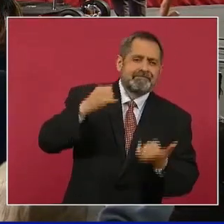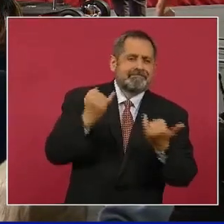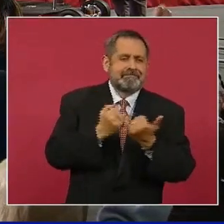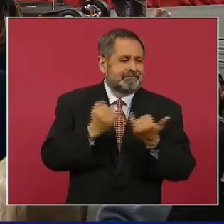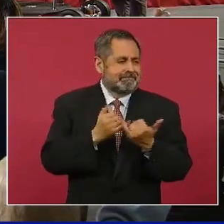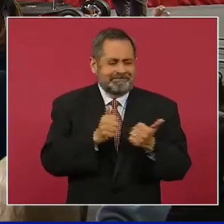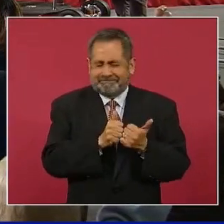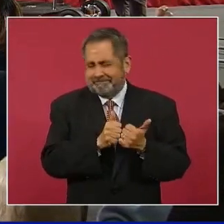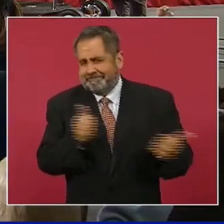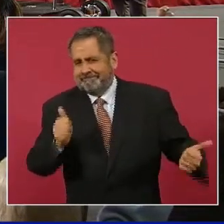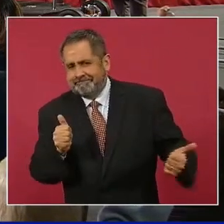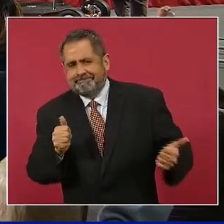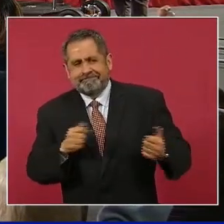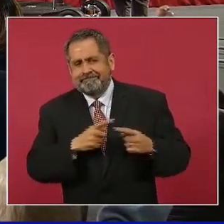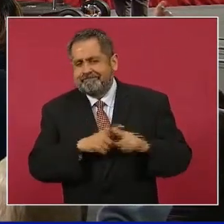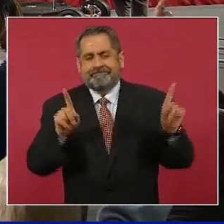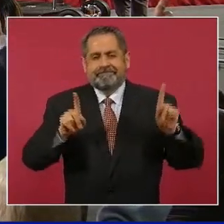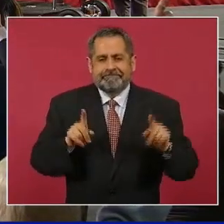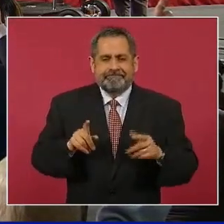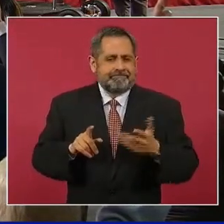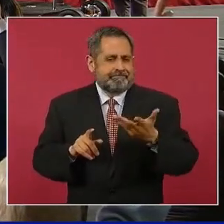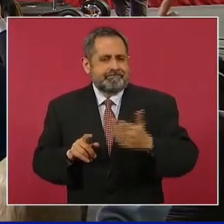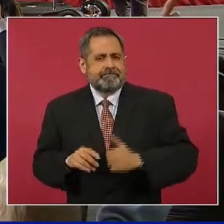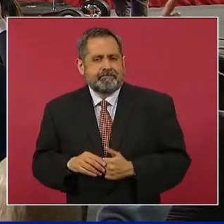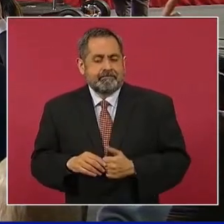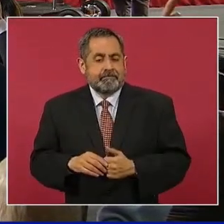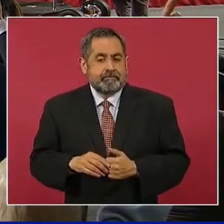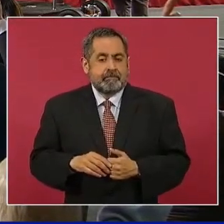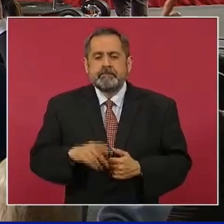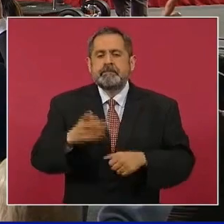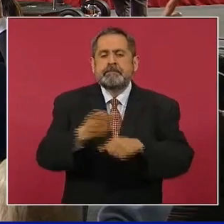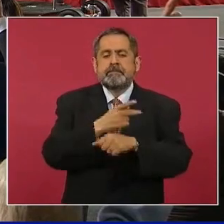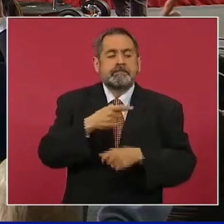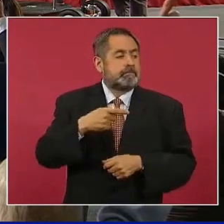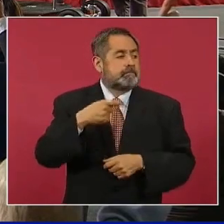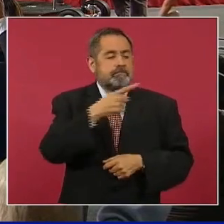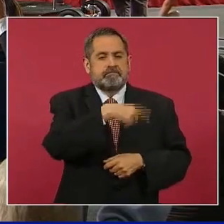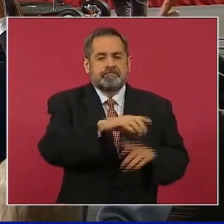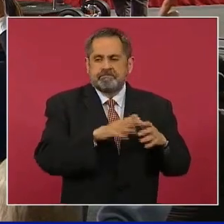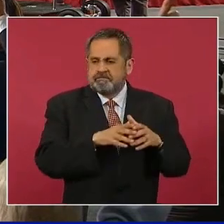Así. ¿Qué pasa cuando imponen a un gobernante?